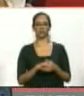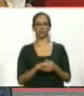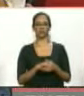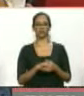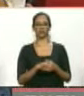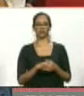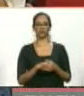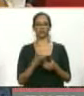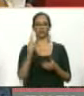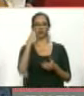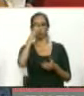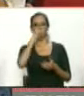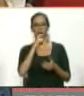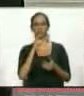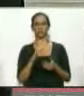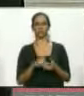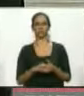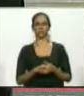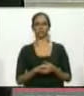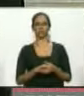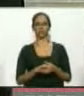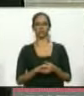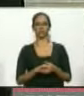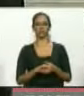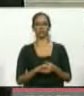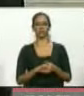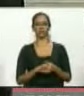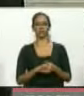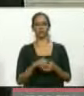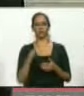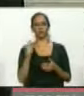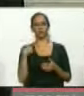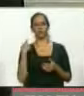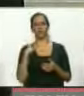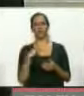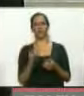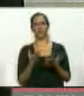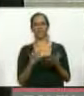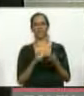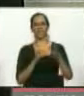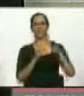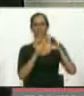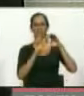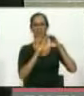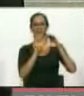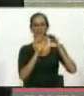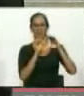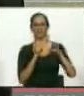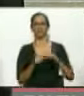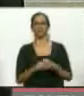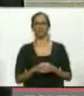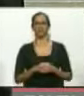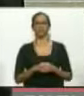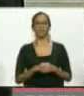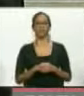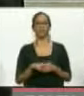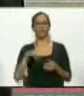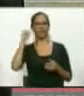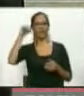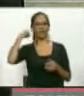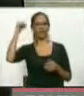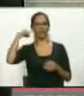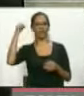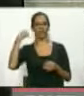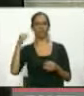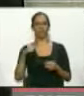años tenías un año tenía un año yo estaba en el embrión con él con el vídeo ya por el